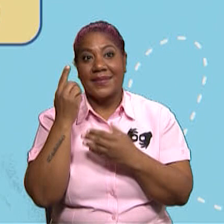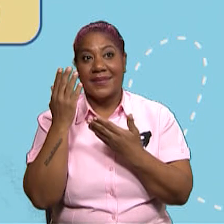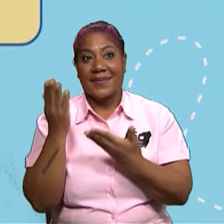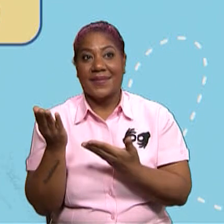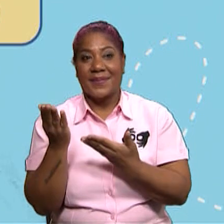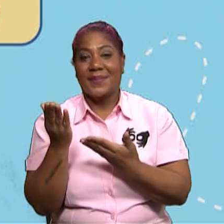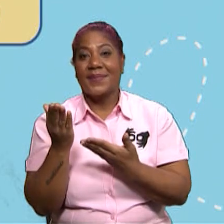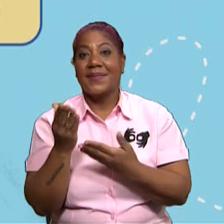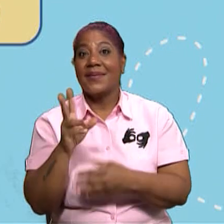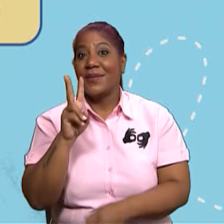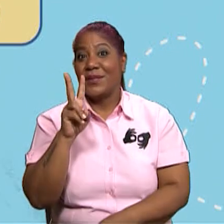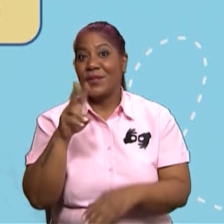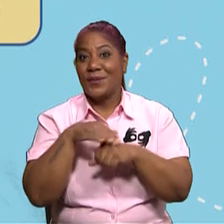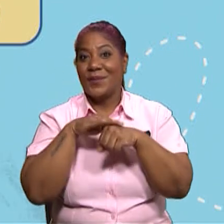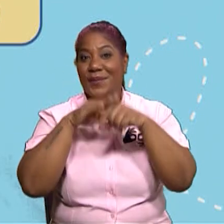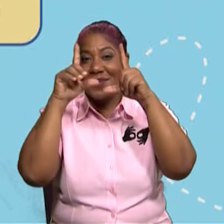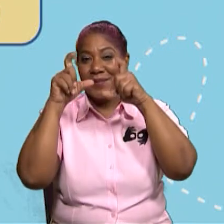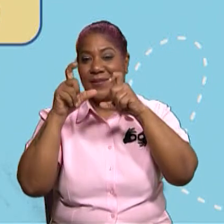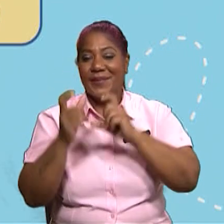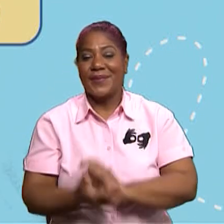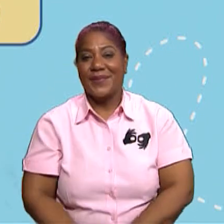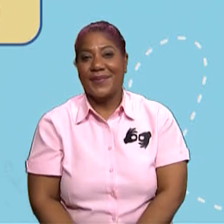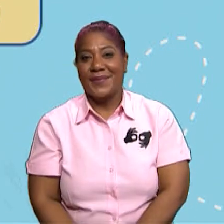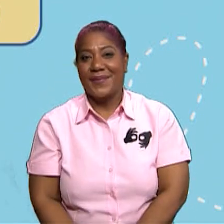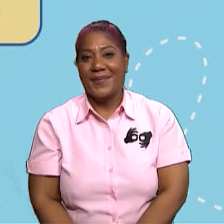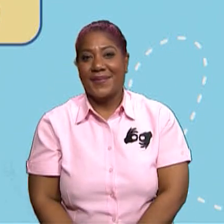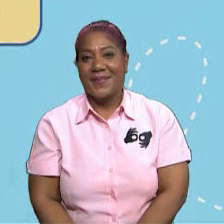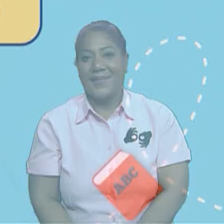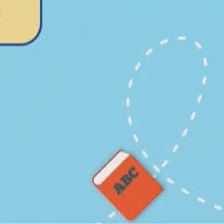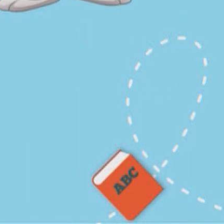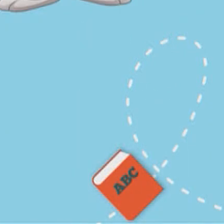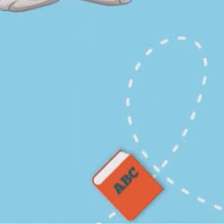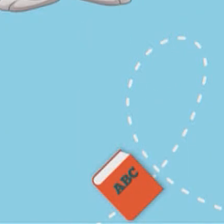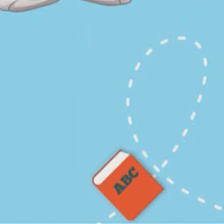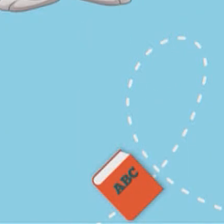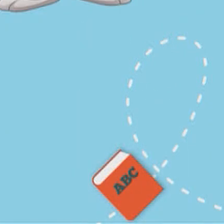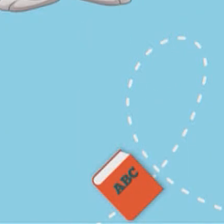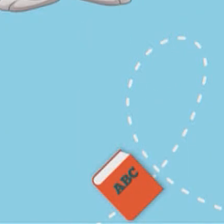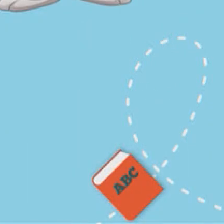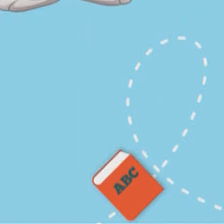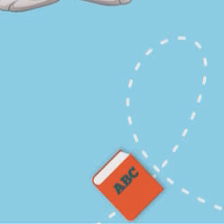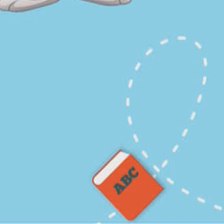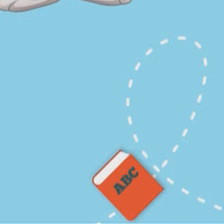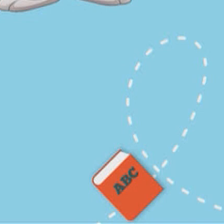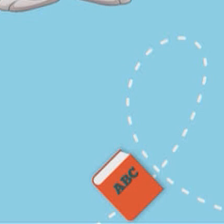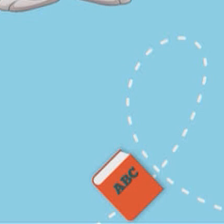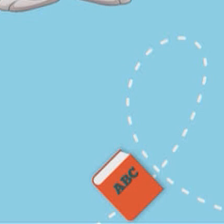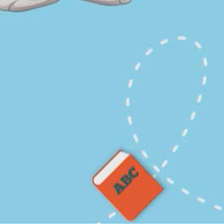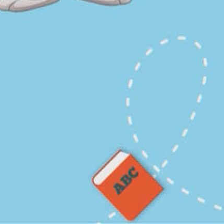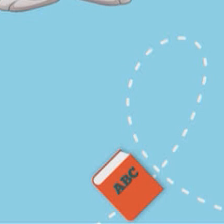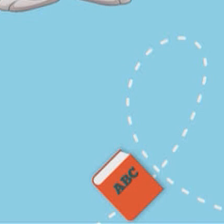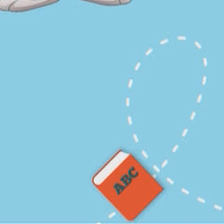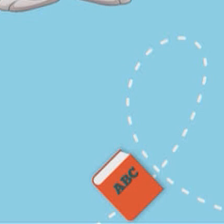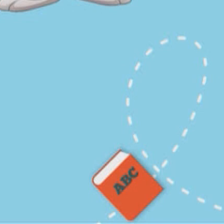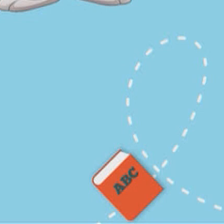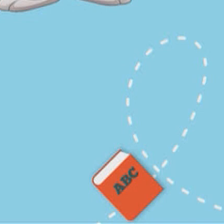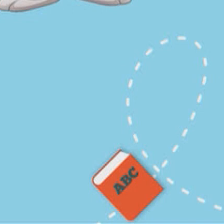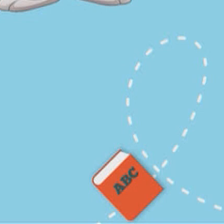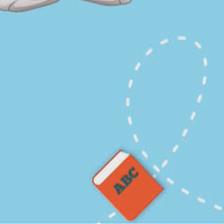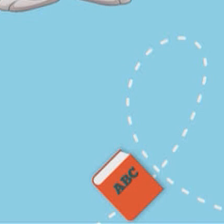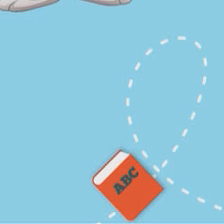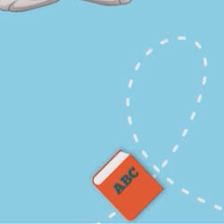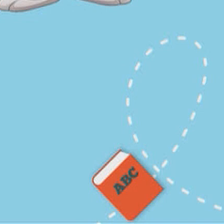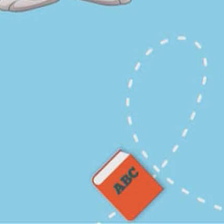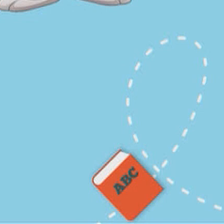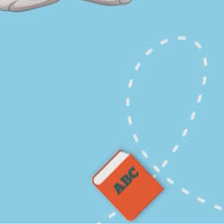la siguiente. Tomen sus capturas de pantalla. Y por último, esta actividad para tomar una captura de